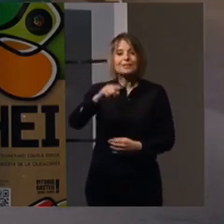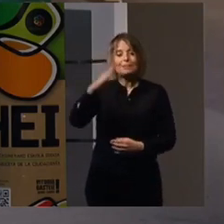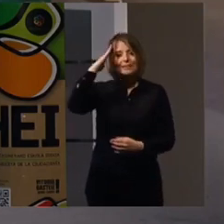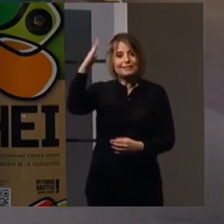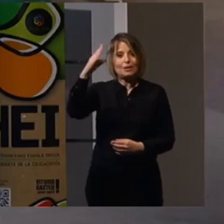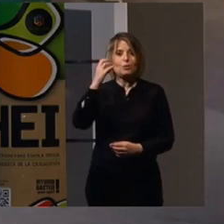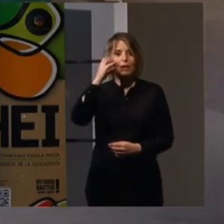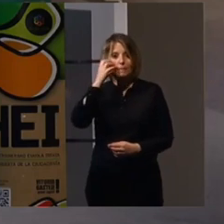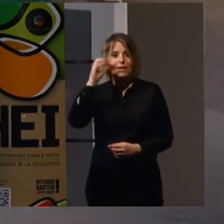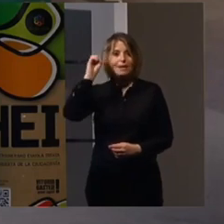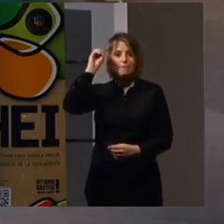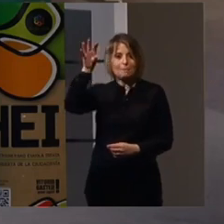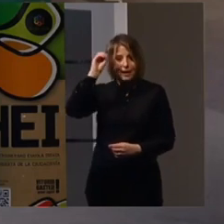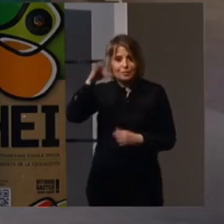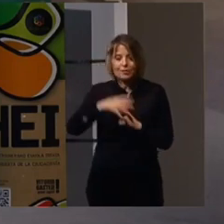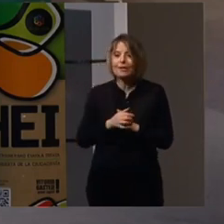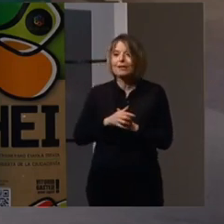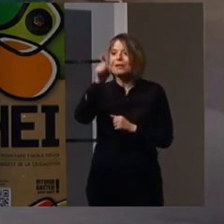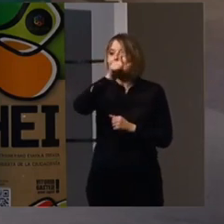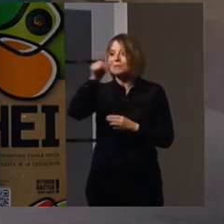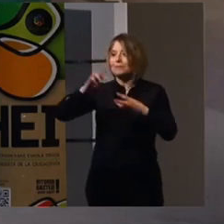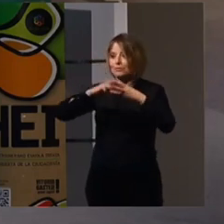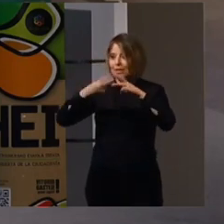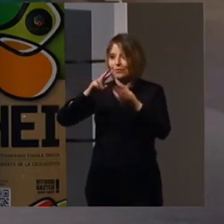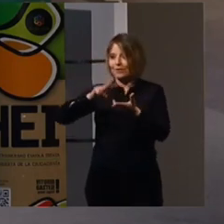a Mila y a Mariola, la gente de Euskal Gorrak,